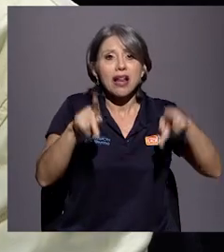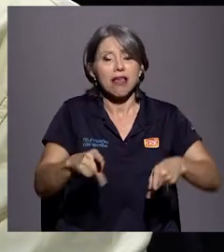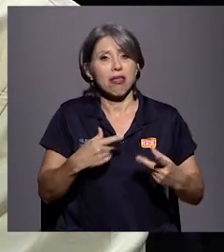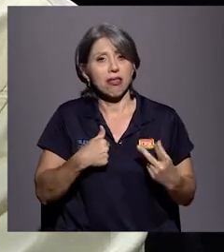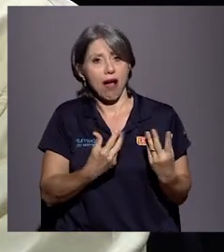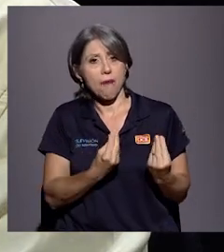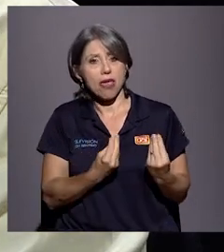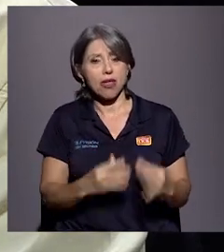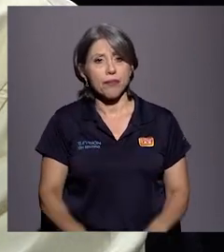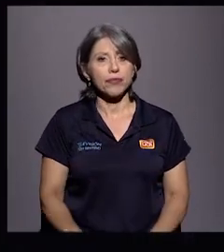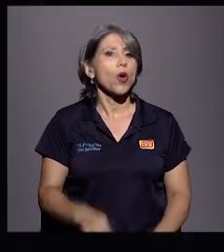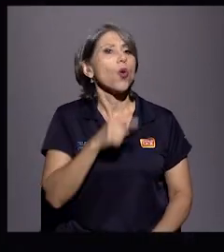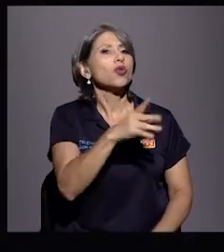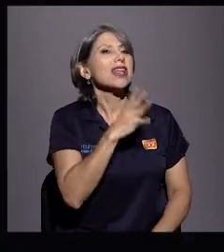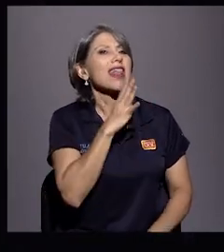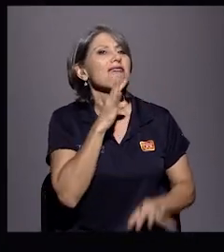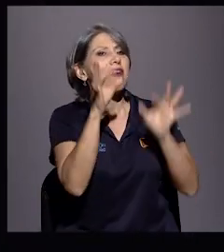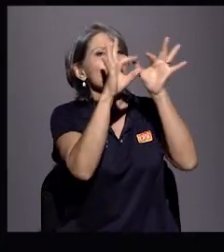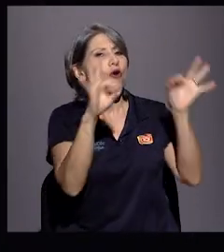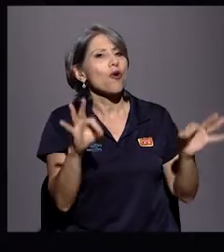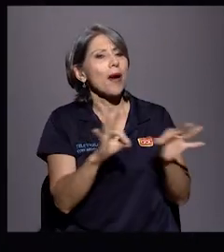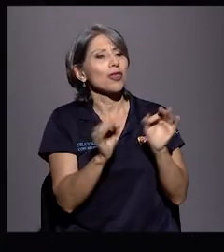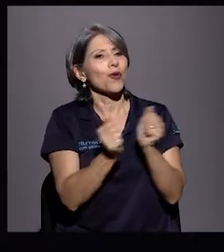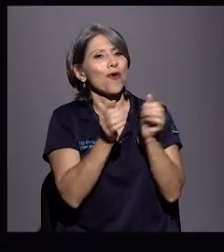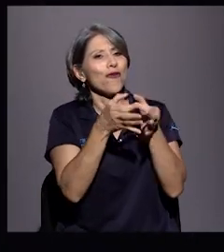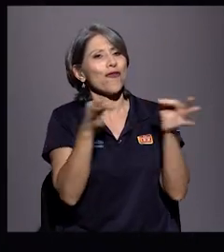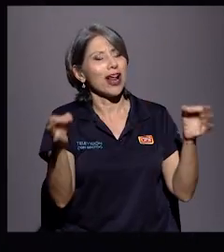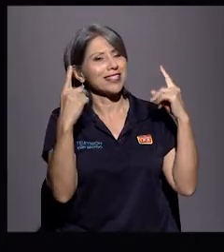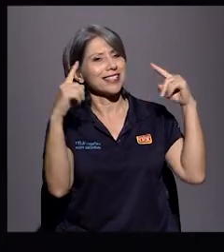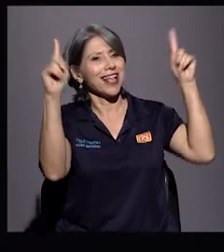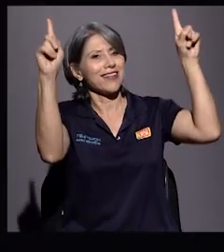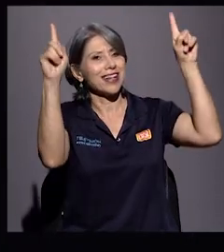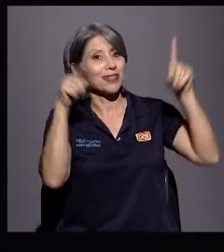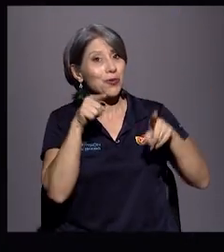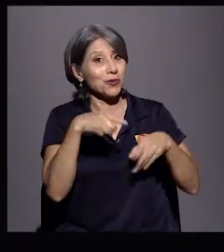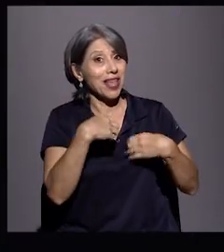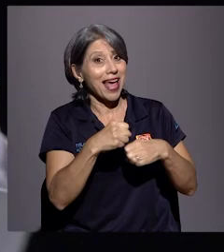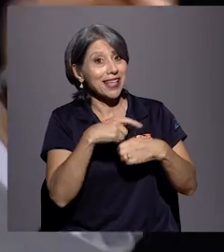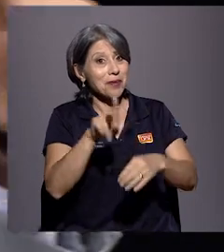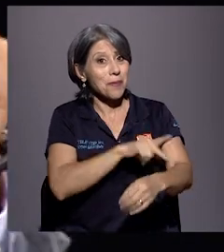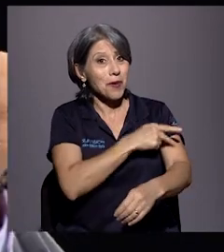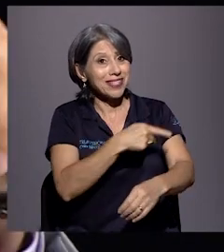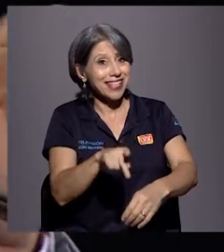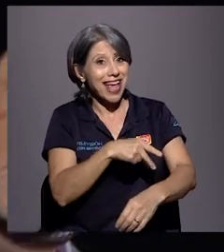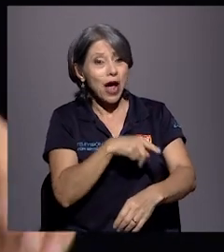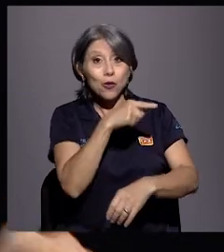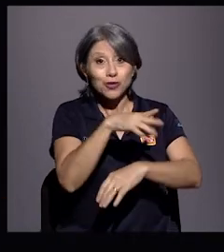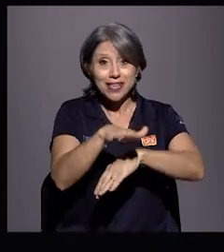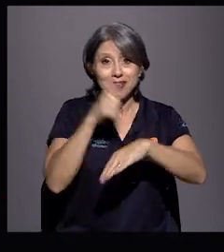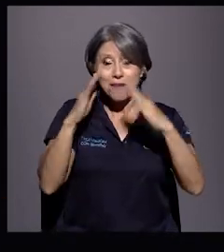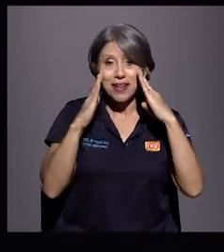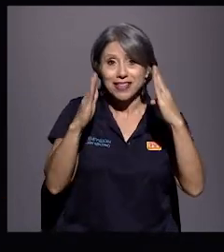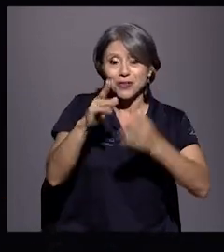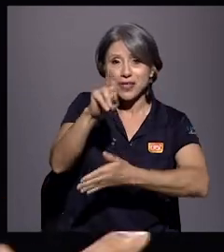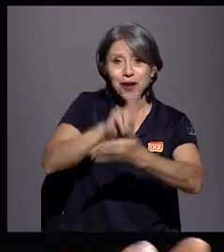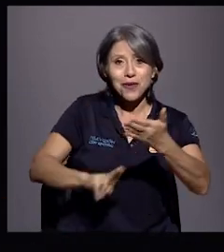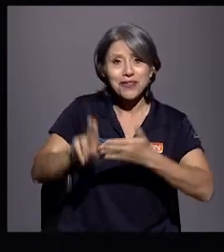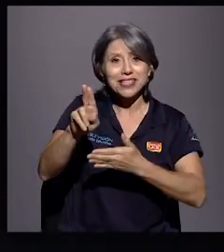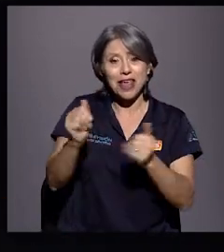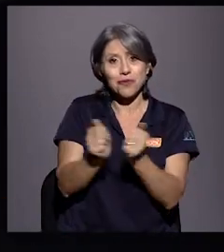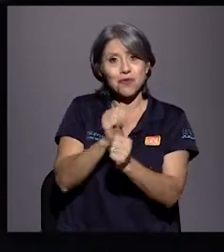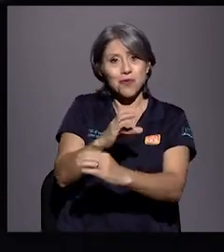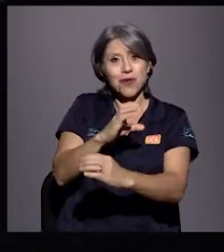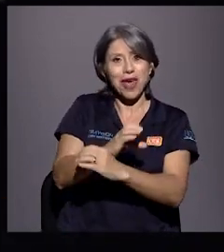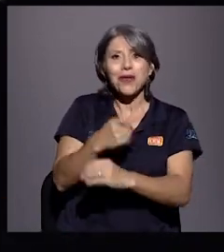organizarse en contra. Usted habla en formato de frases célebres. Hace poesía. Usted está llamando la atención de la universidad así, con